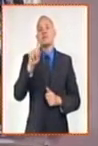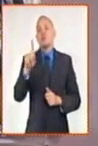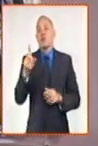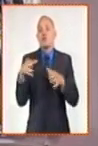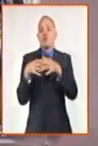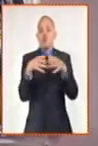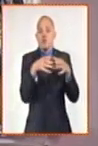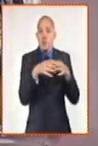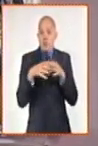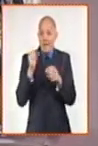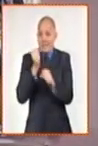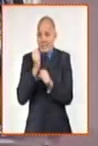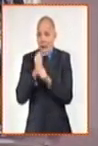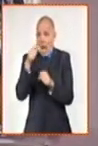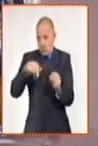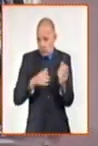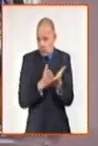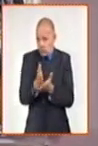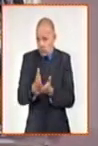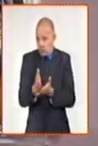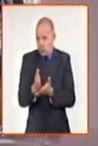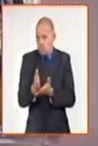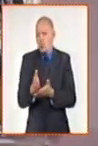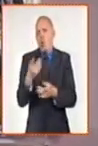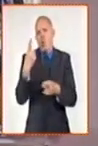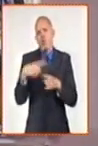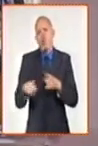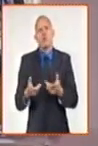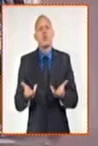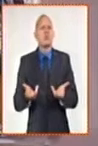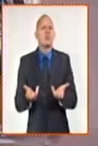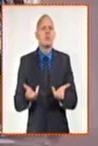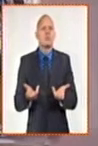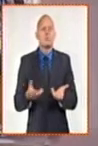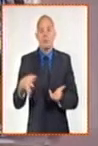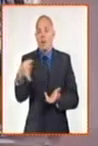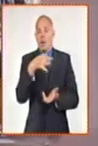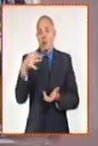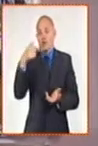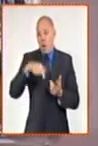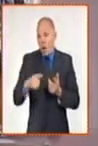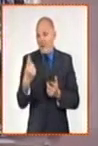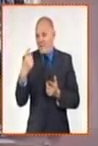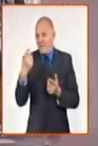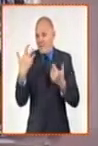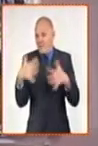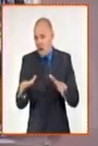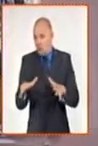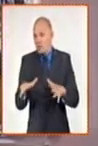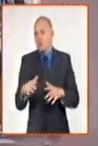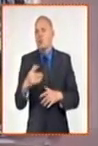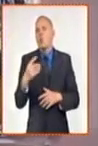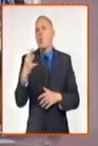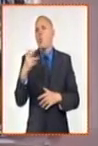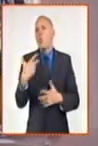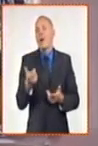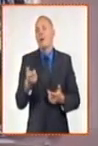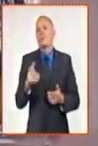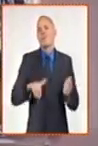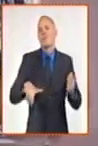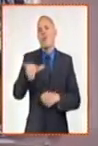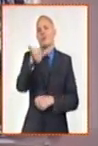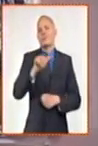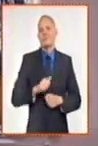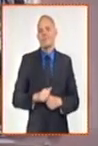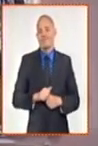121 grupos de trabajo trabajando en la provincia, y el municipio que todavía tiene un nivel de cobertura por debajo del 90% es el